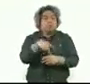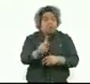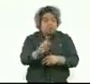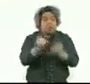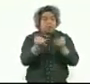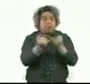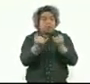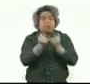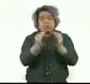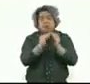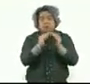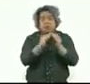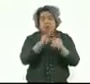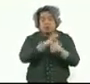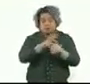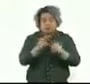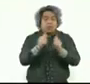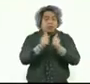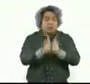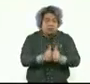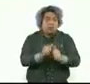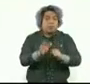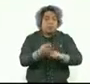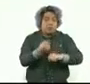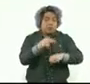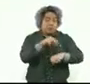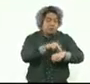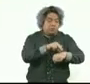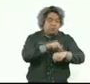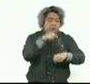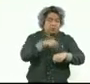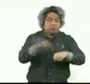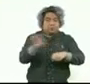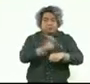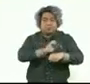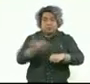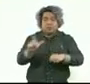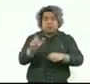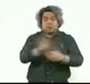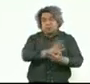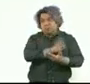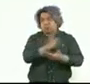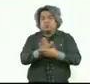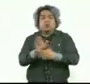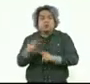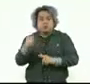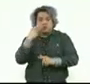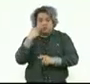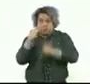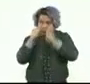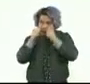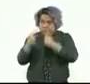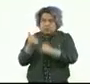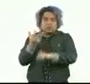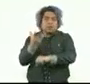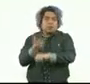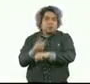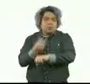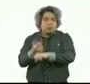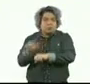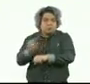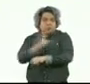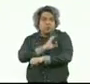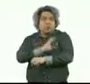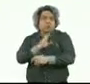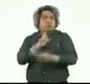atención directa de médicos especialistas para atender su padecimiento. Entonces, ese